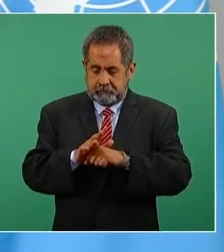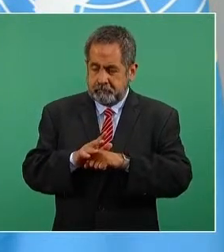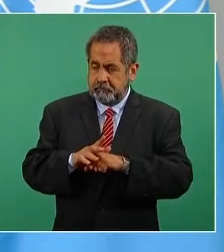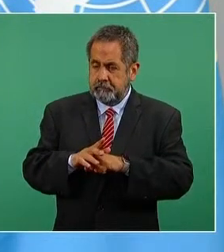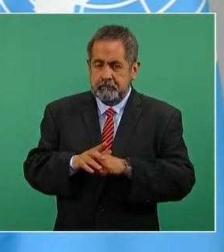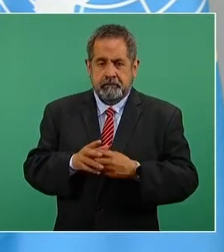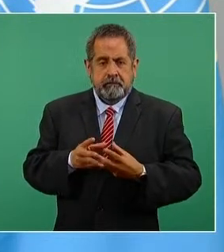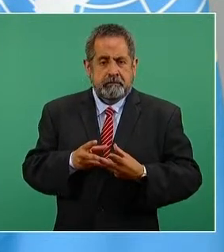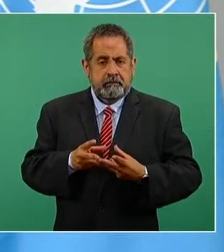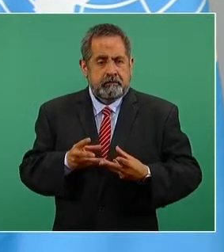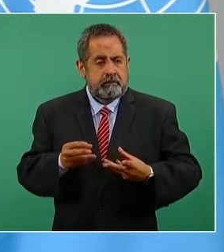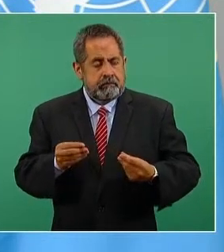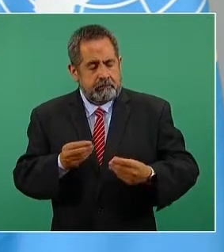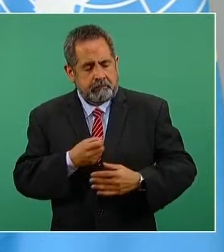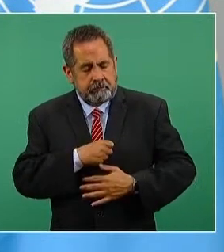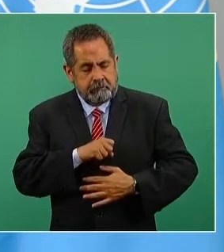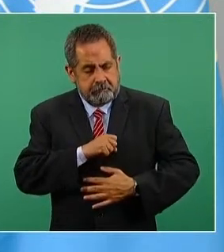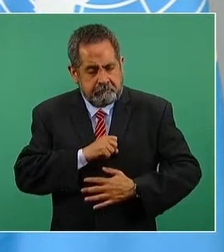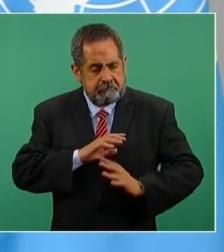que puede